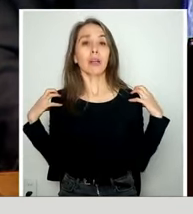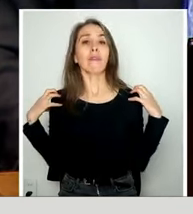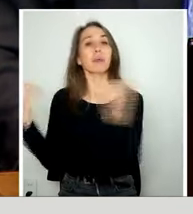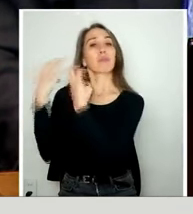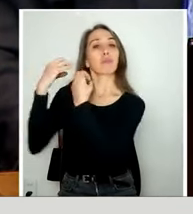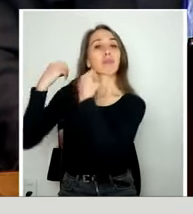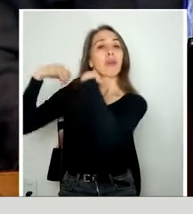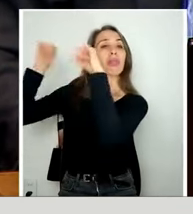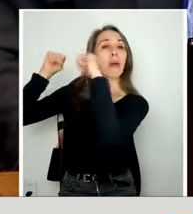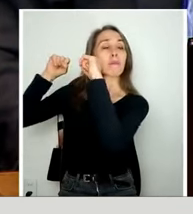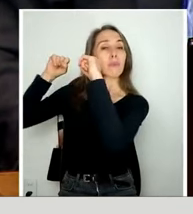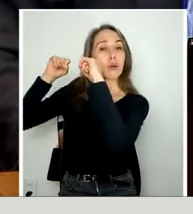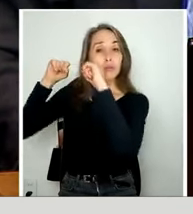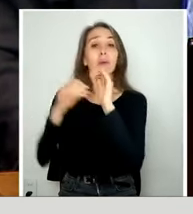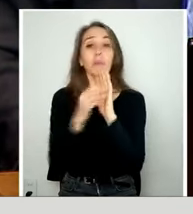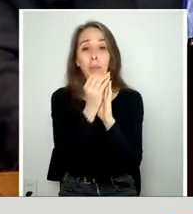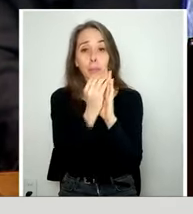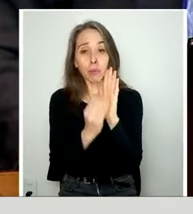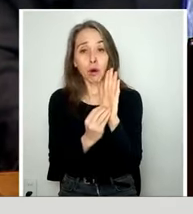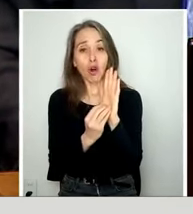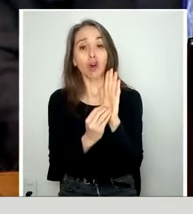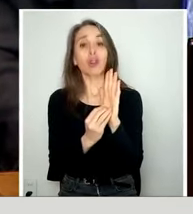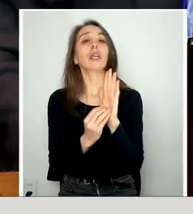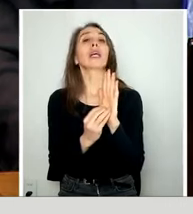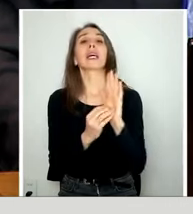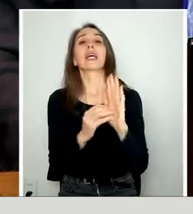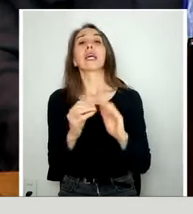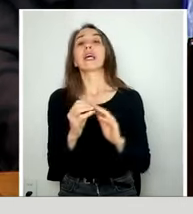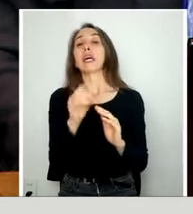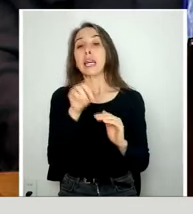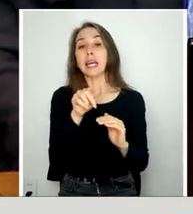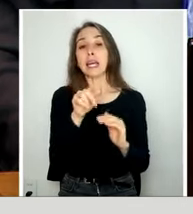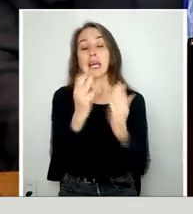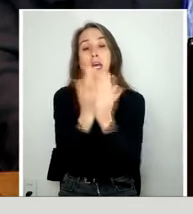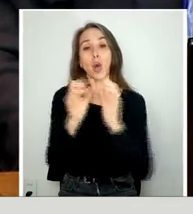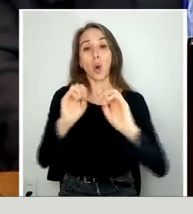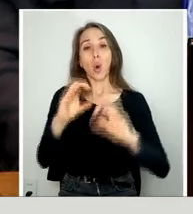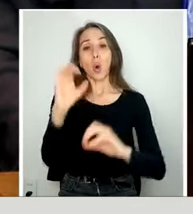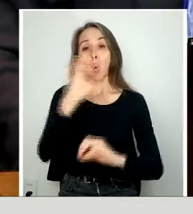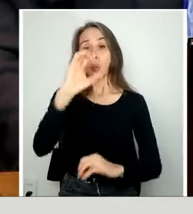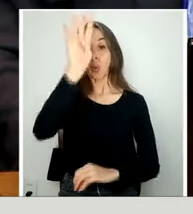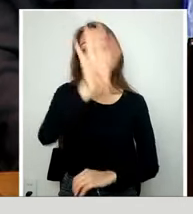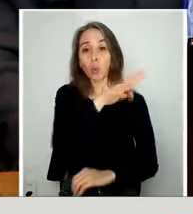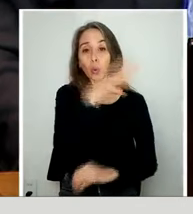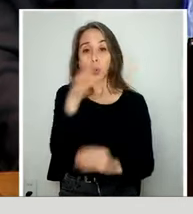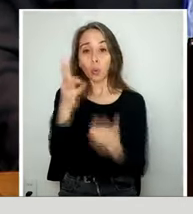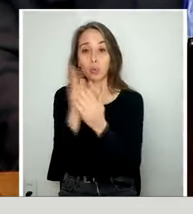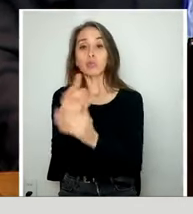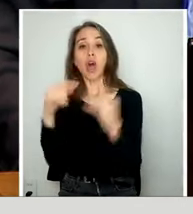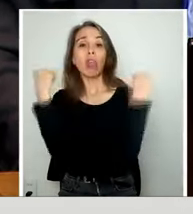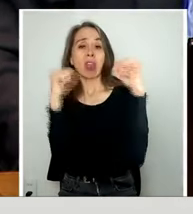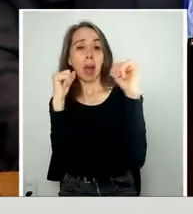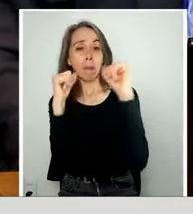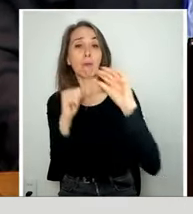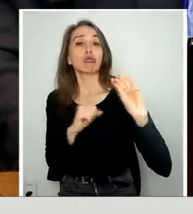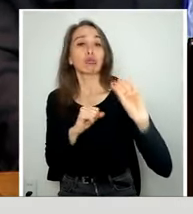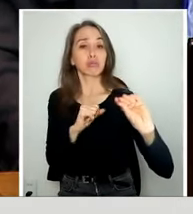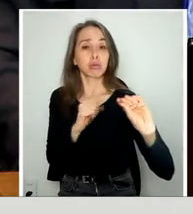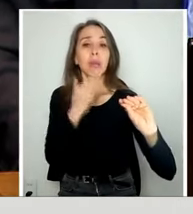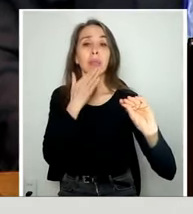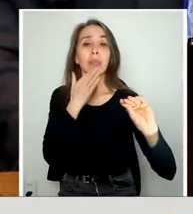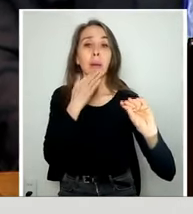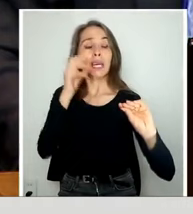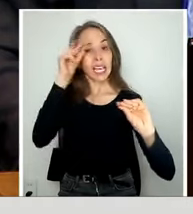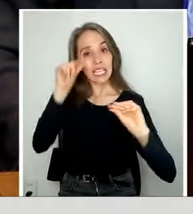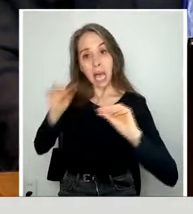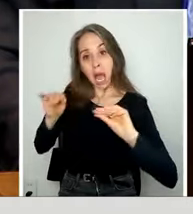la incorporación de actividad deportiva o como parte integral del currículo escolar sino también la creación de incentivos